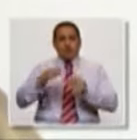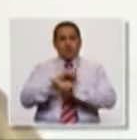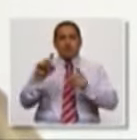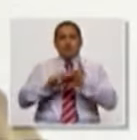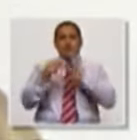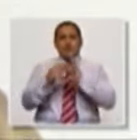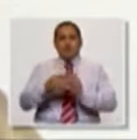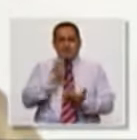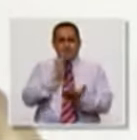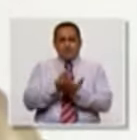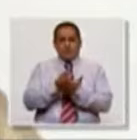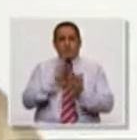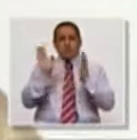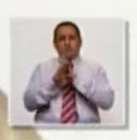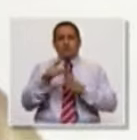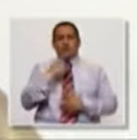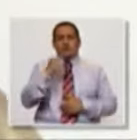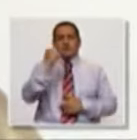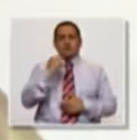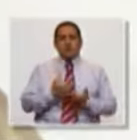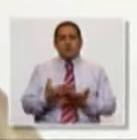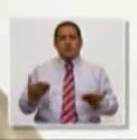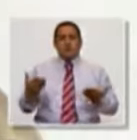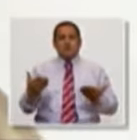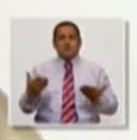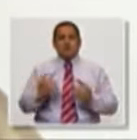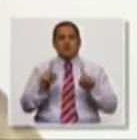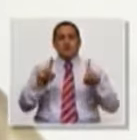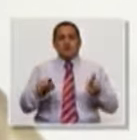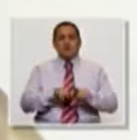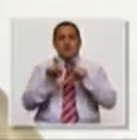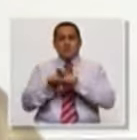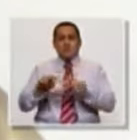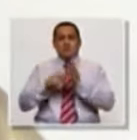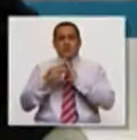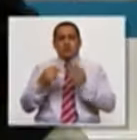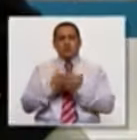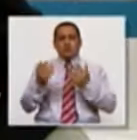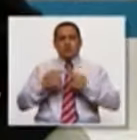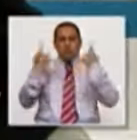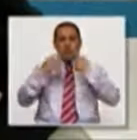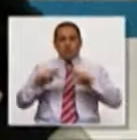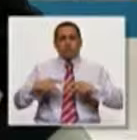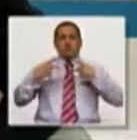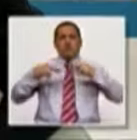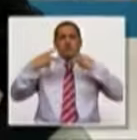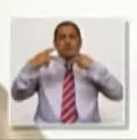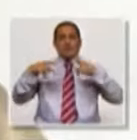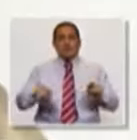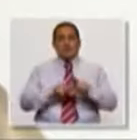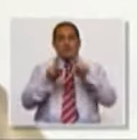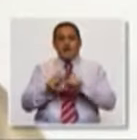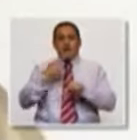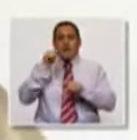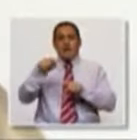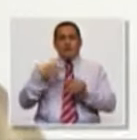en estricto del derecho a los recursos, ¿no? Claro, que es una suerte de mecanismo totalmente extraordinario, ¿no? De ahí que en